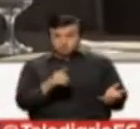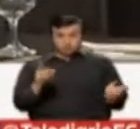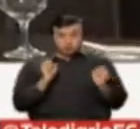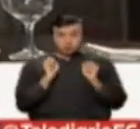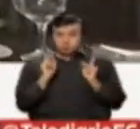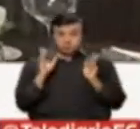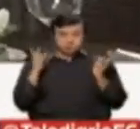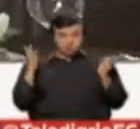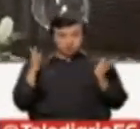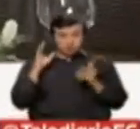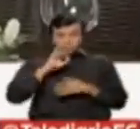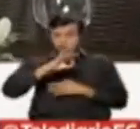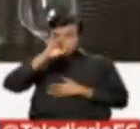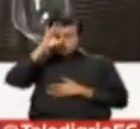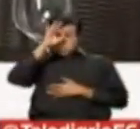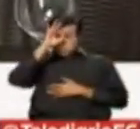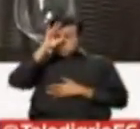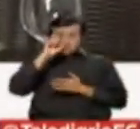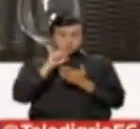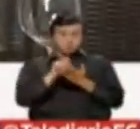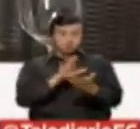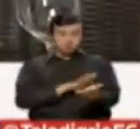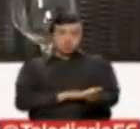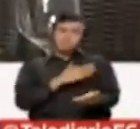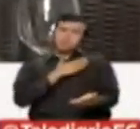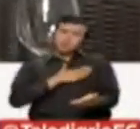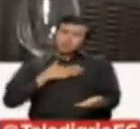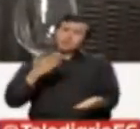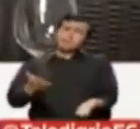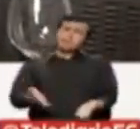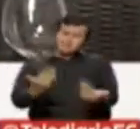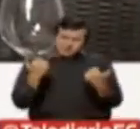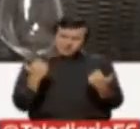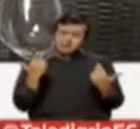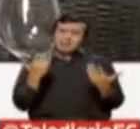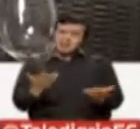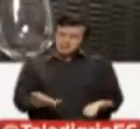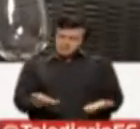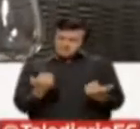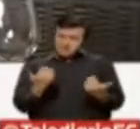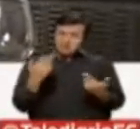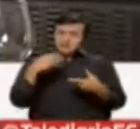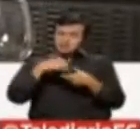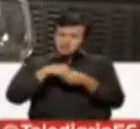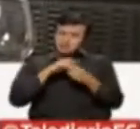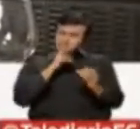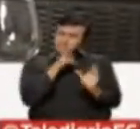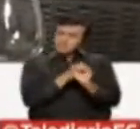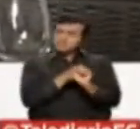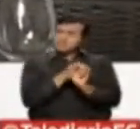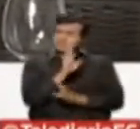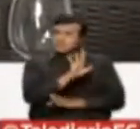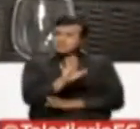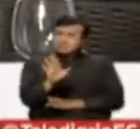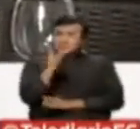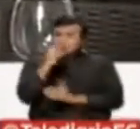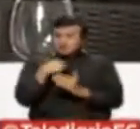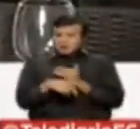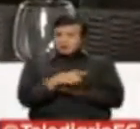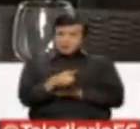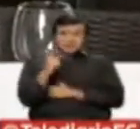o no han conocido el programa que por favor se arriesguen que tomen tomen esta iniciativa que